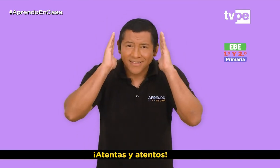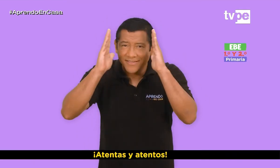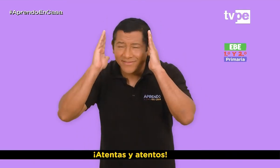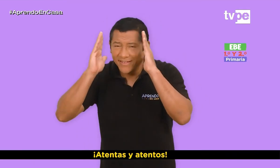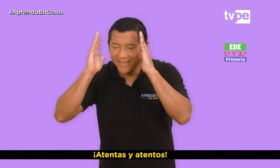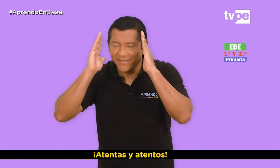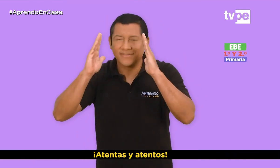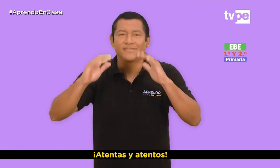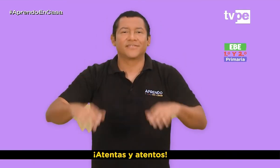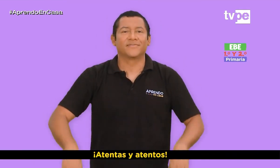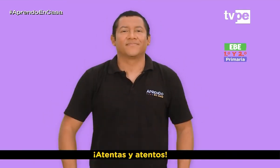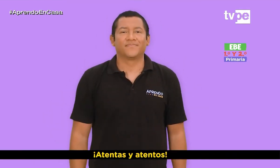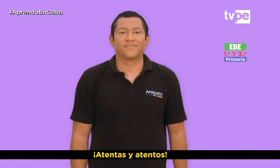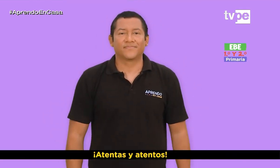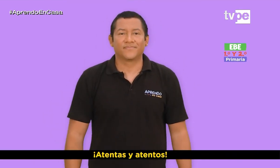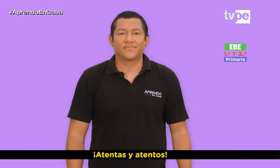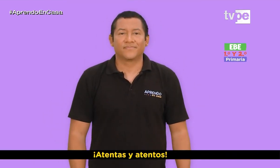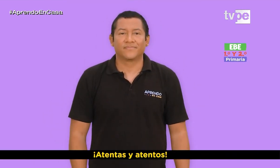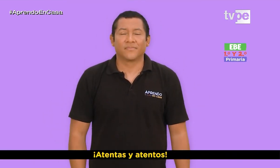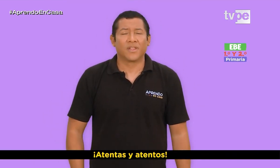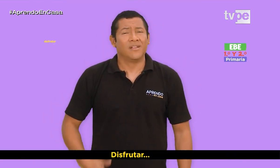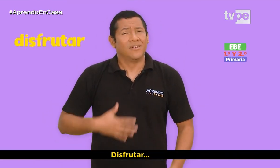Atentas y atentos.